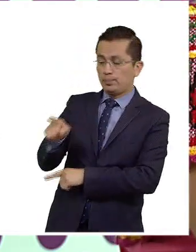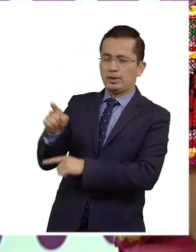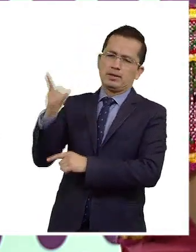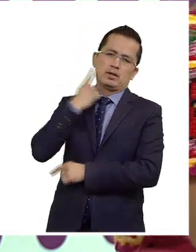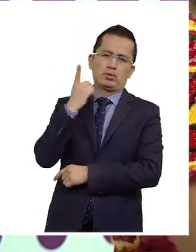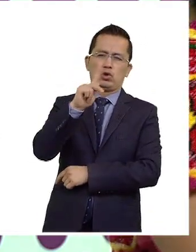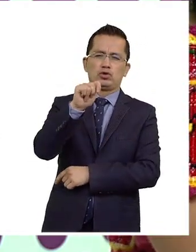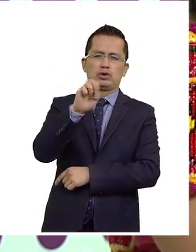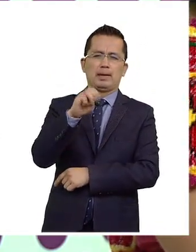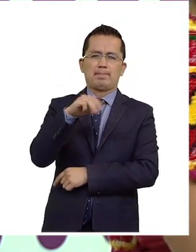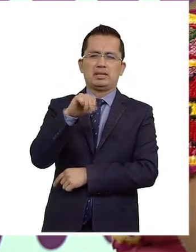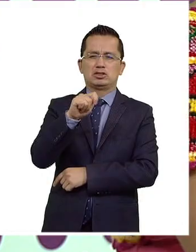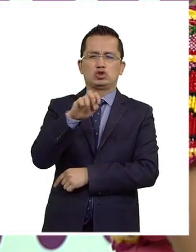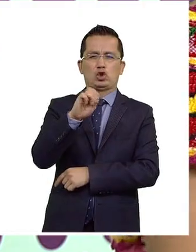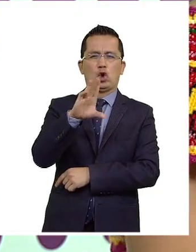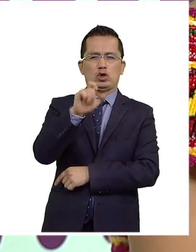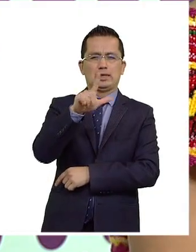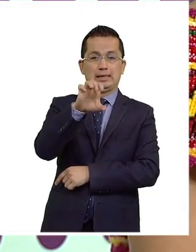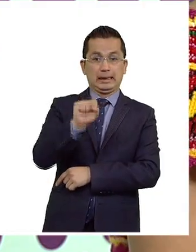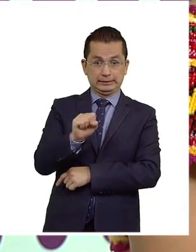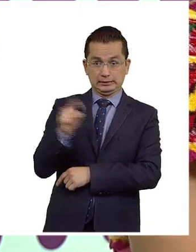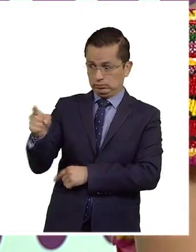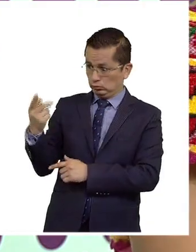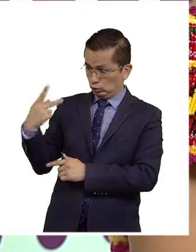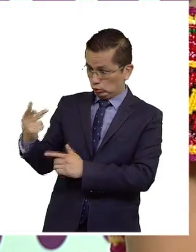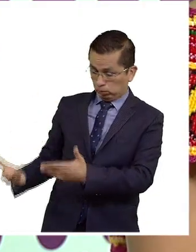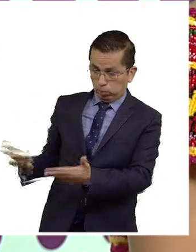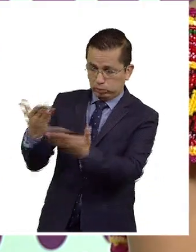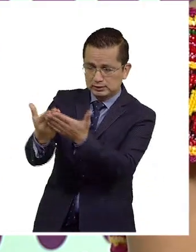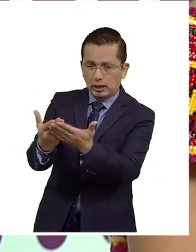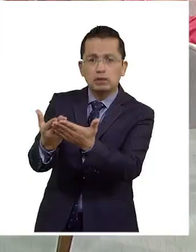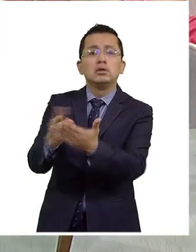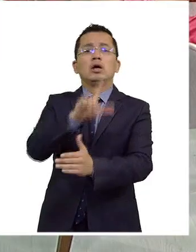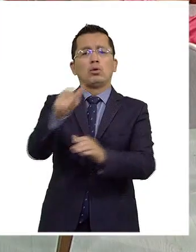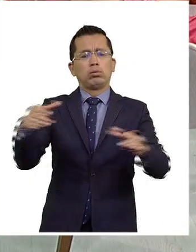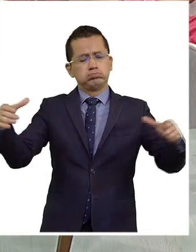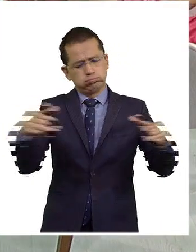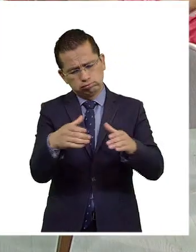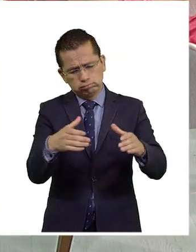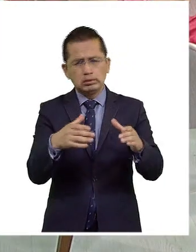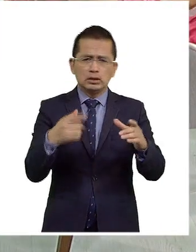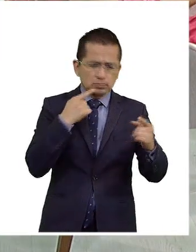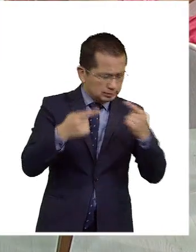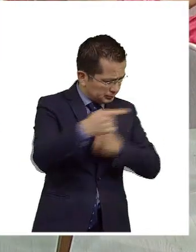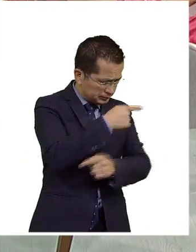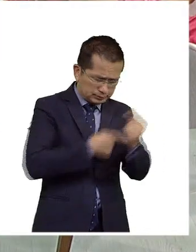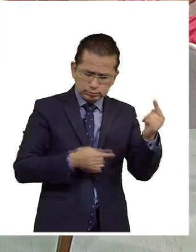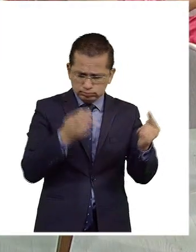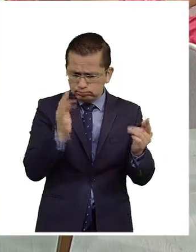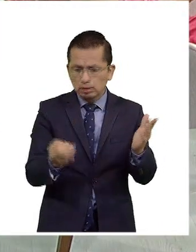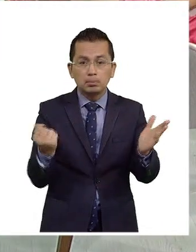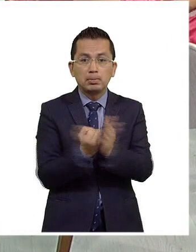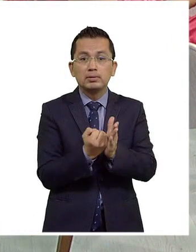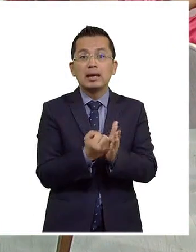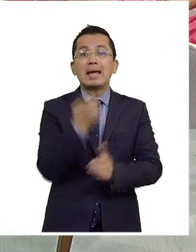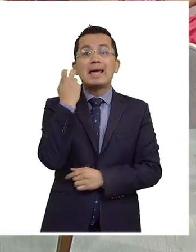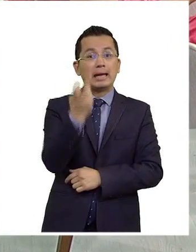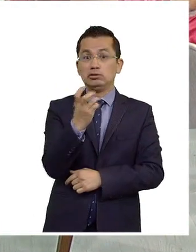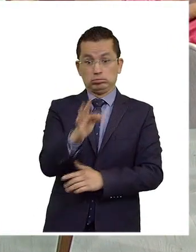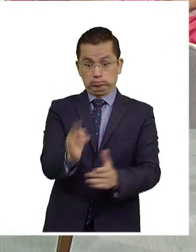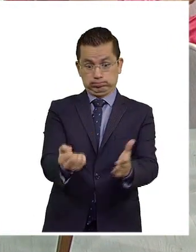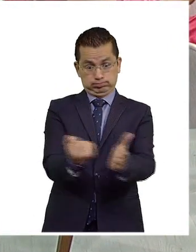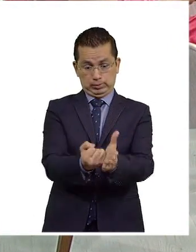Temístocles. Y juntas se fueron a dictamen y se aprobó el dictamen, que eso es algo muy positivo, porque entonces habla de una